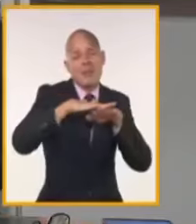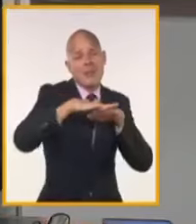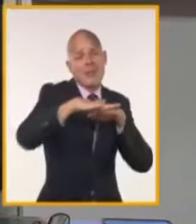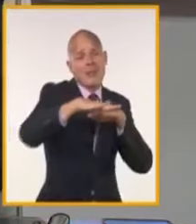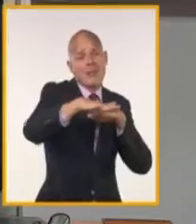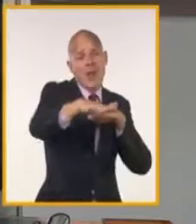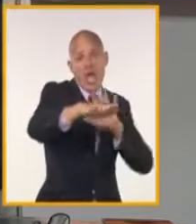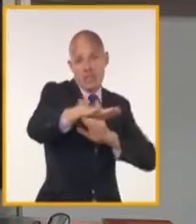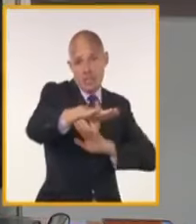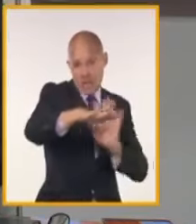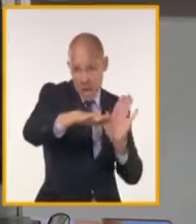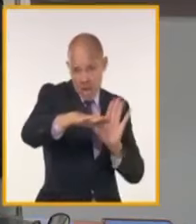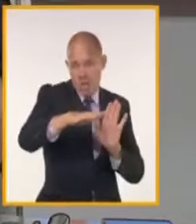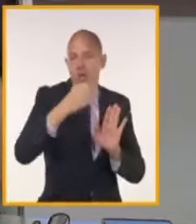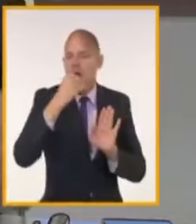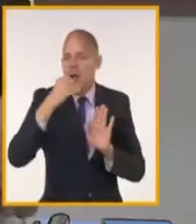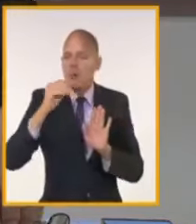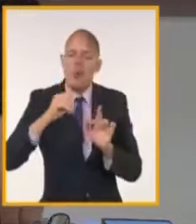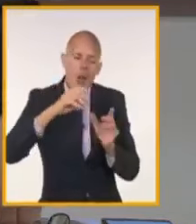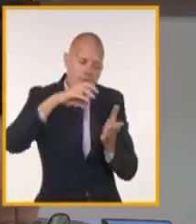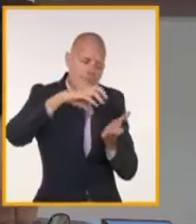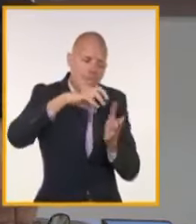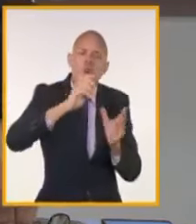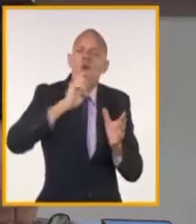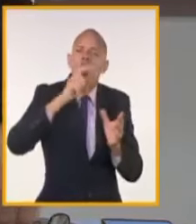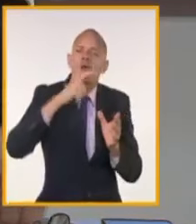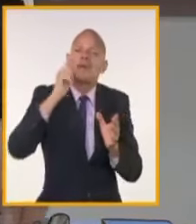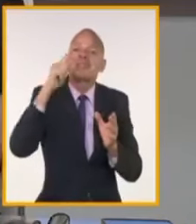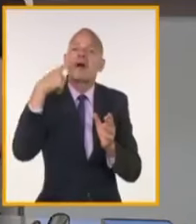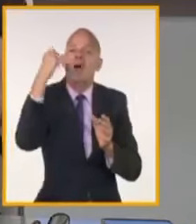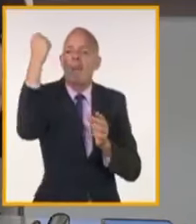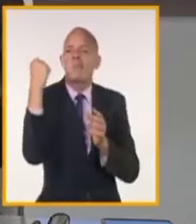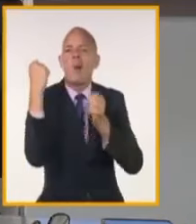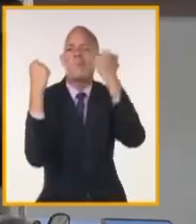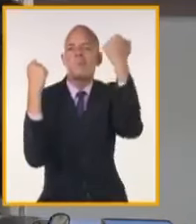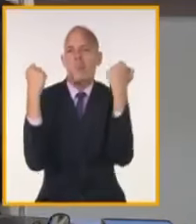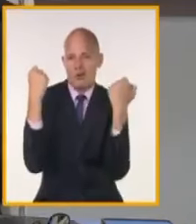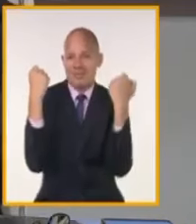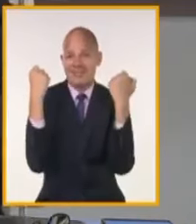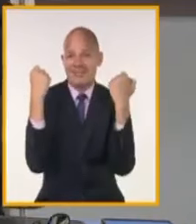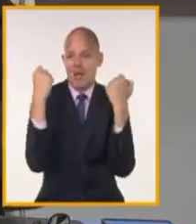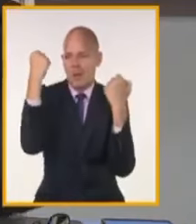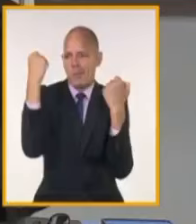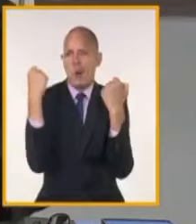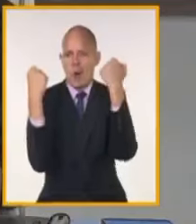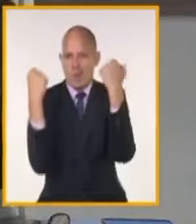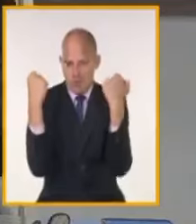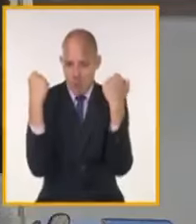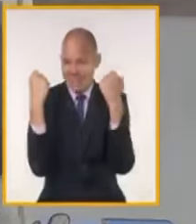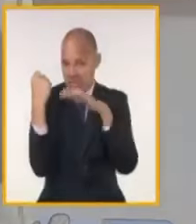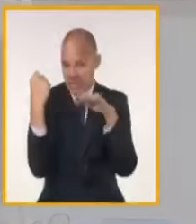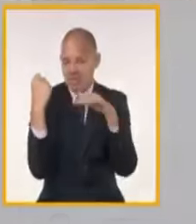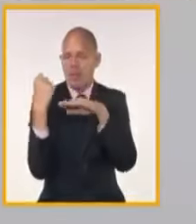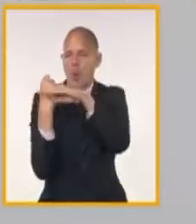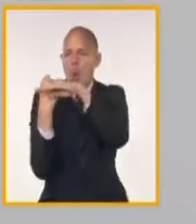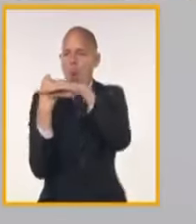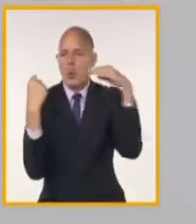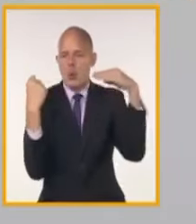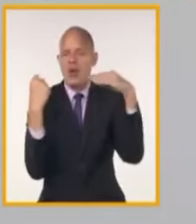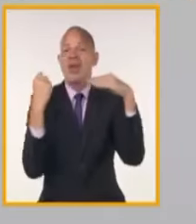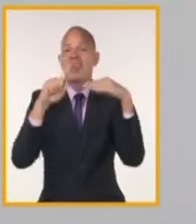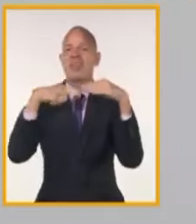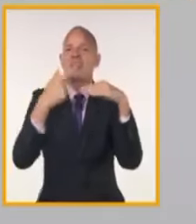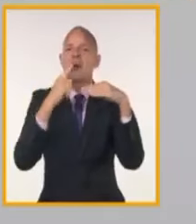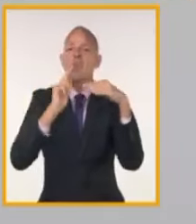sincroniza no pueden llegar ahora Tienen que llegar los pilotes que se en la tierra después Tienen que llegar las mesas después Tienen que llegar los paneles